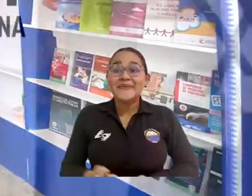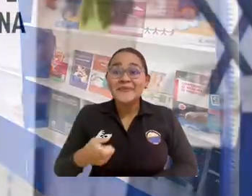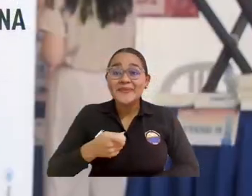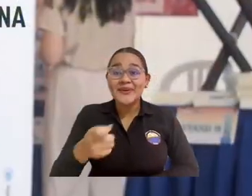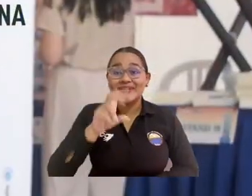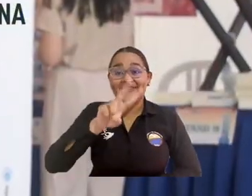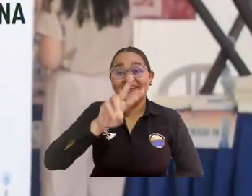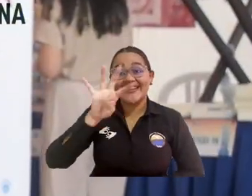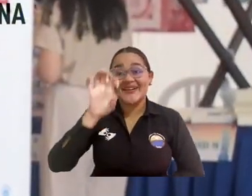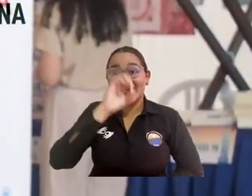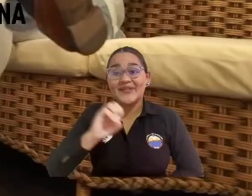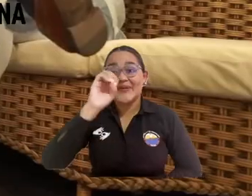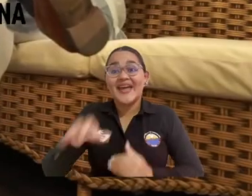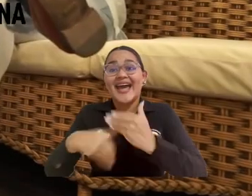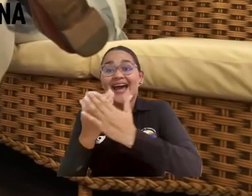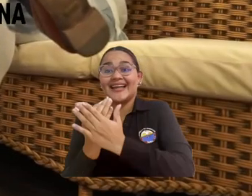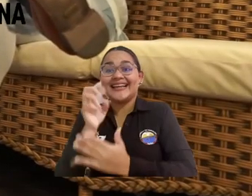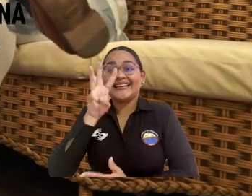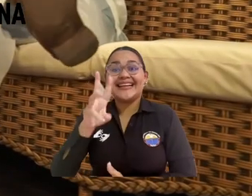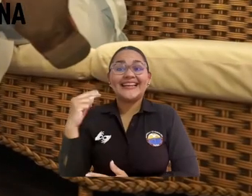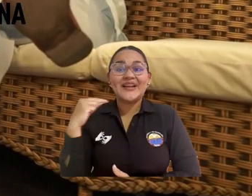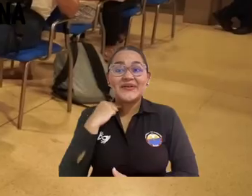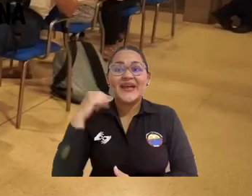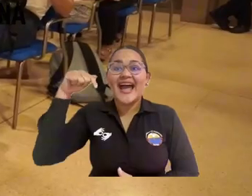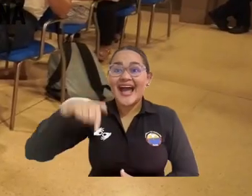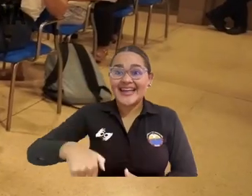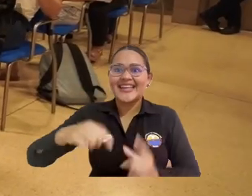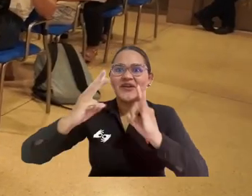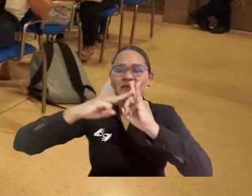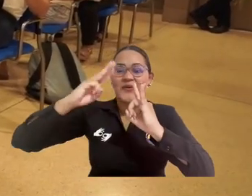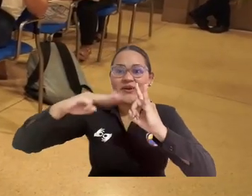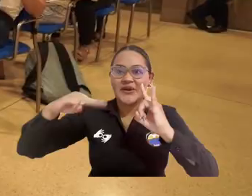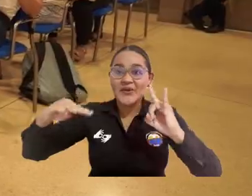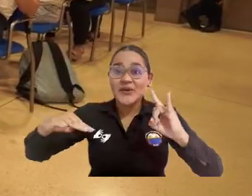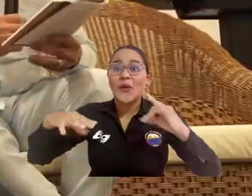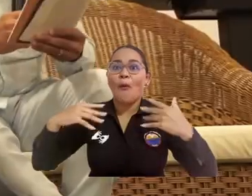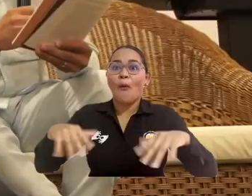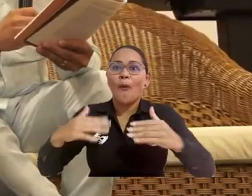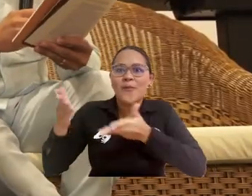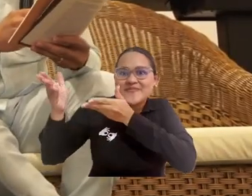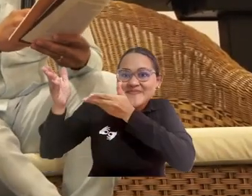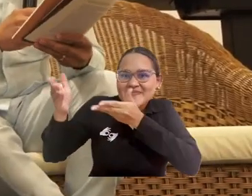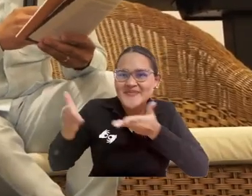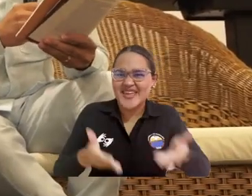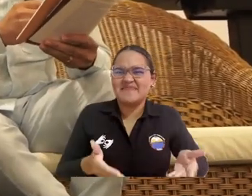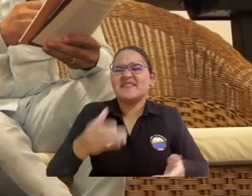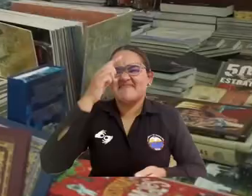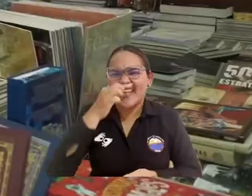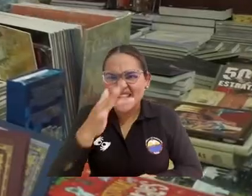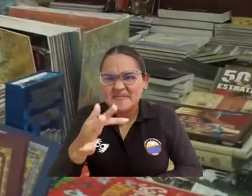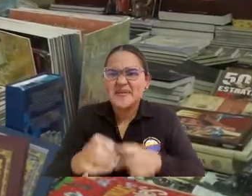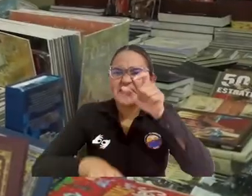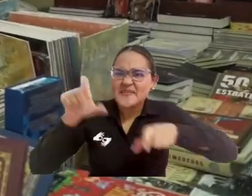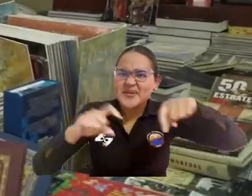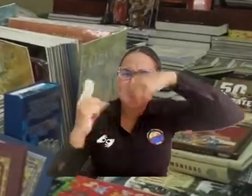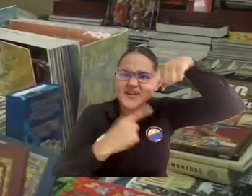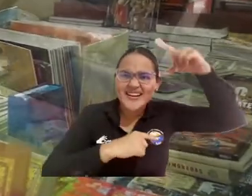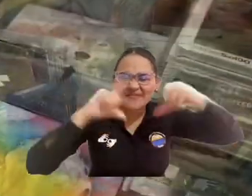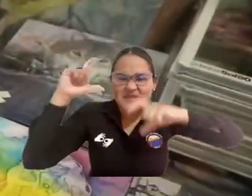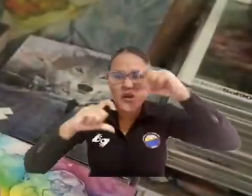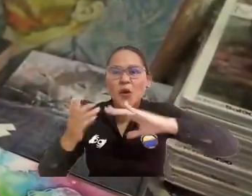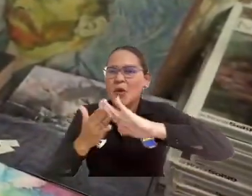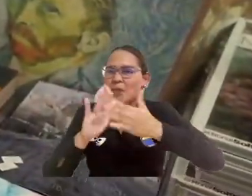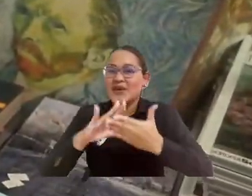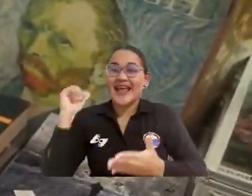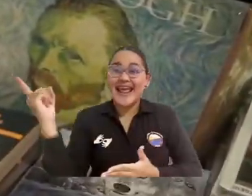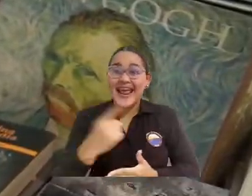Desde el próximo 29 de octubre hasta el 3 de noviembre, la Universidad del Magdalena pone a disposición de samarios, turistas y comunidad en